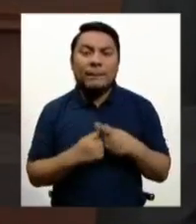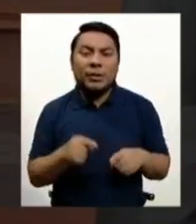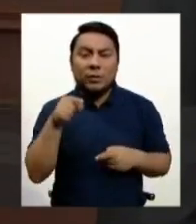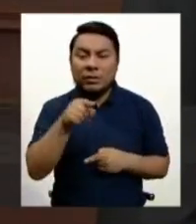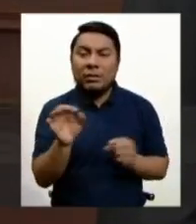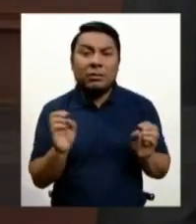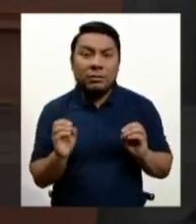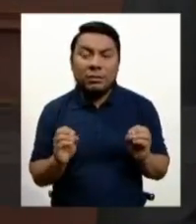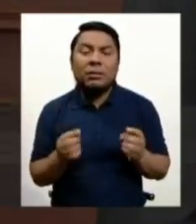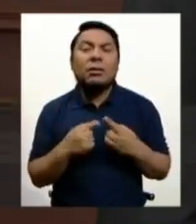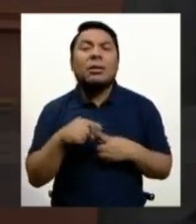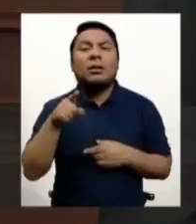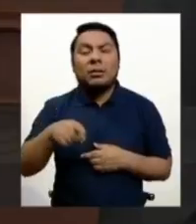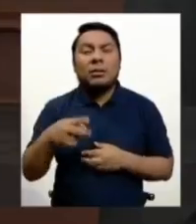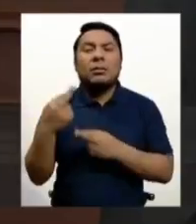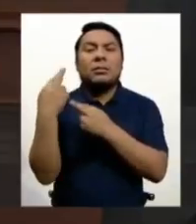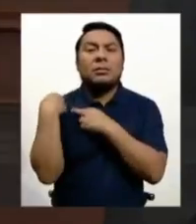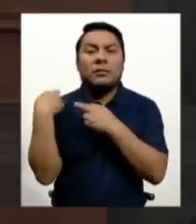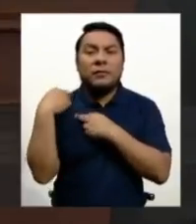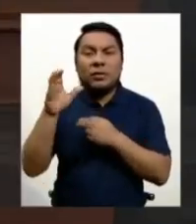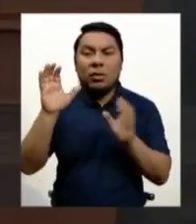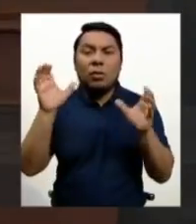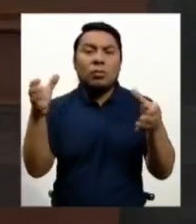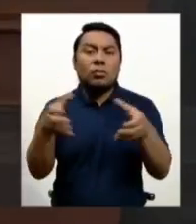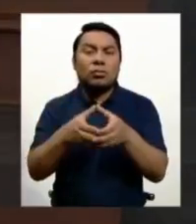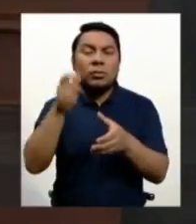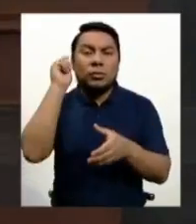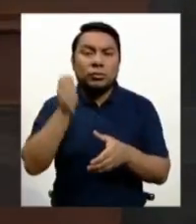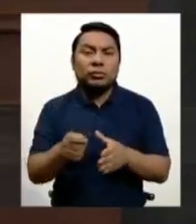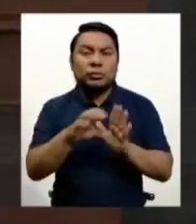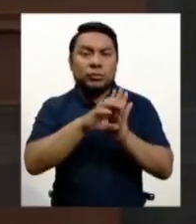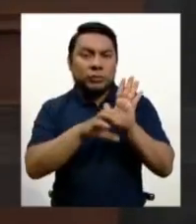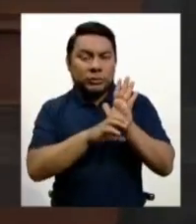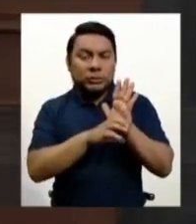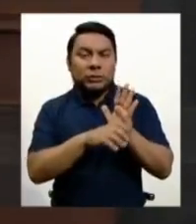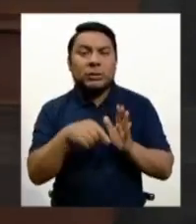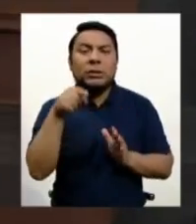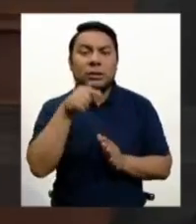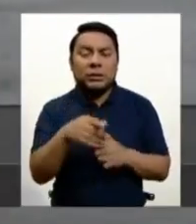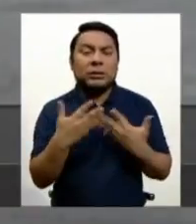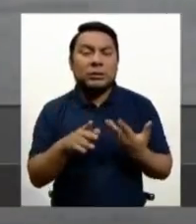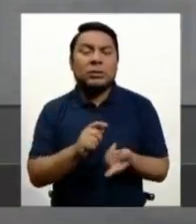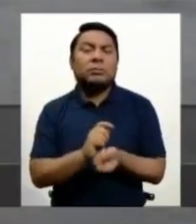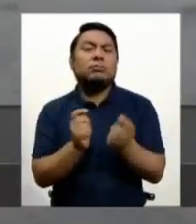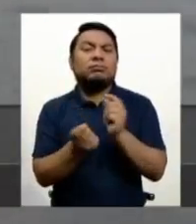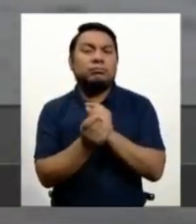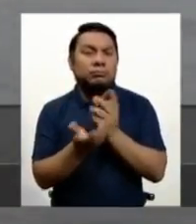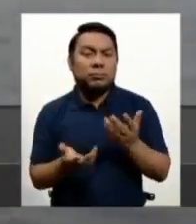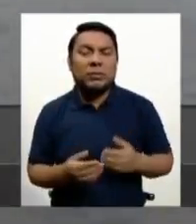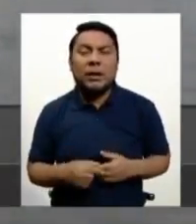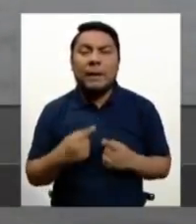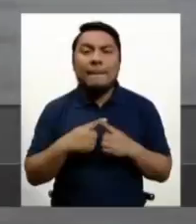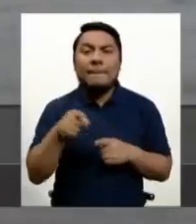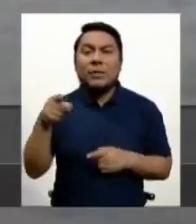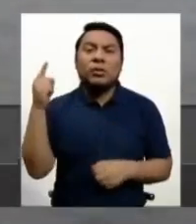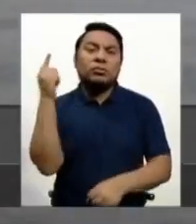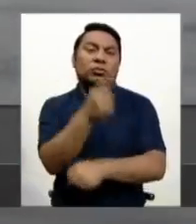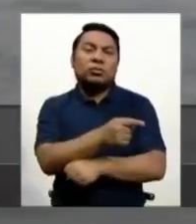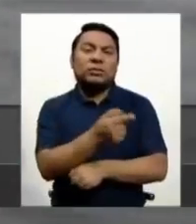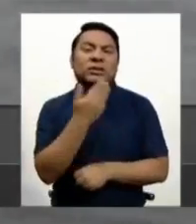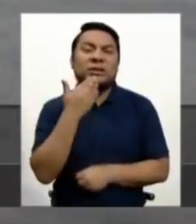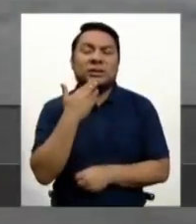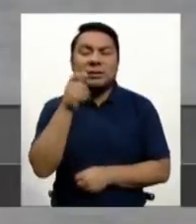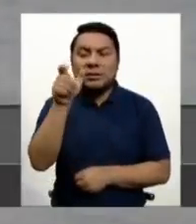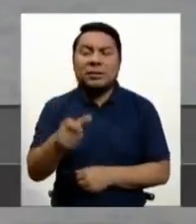así, es deber del Tribunal Constitucional el subsanarlo. Según la denuncia presentada por